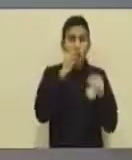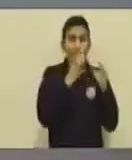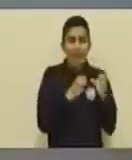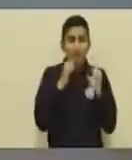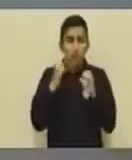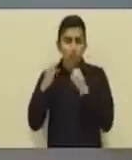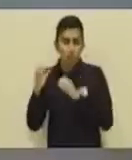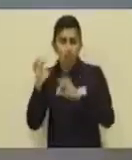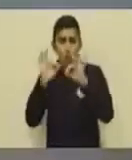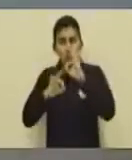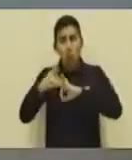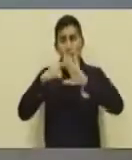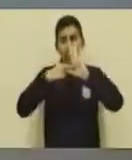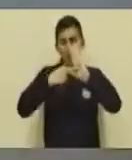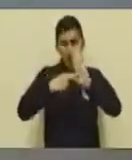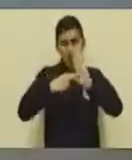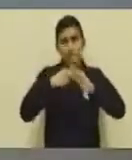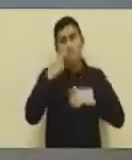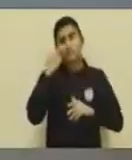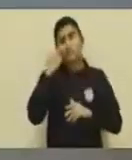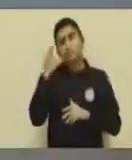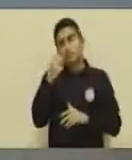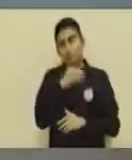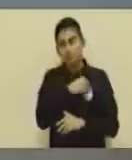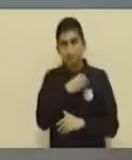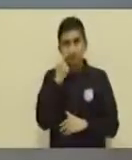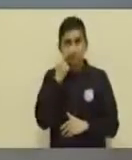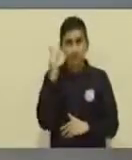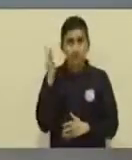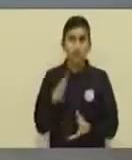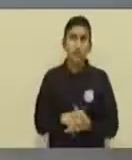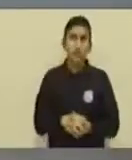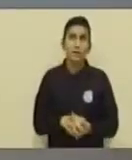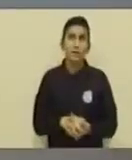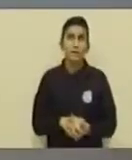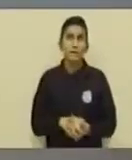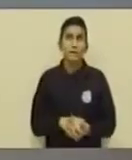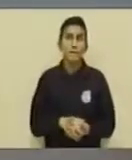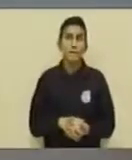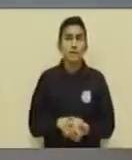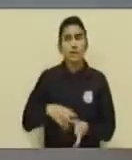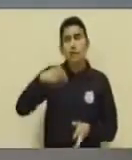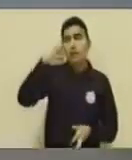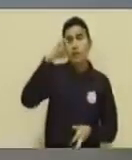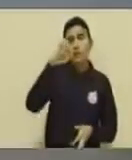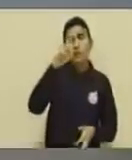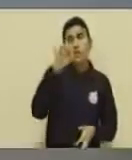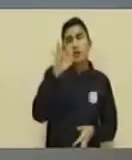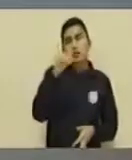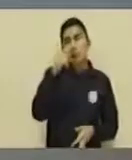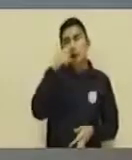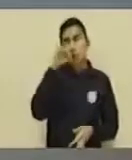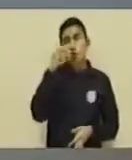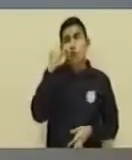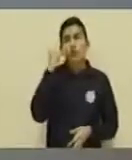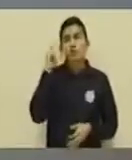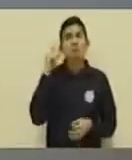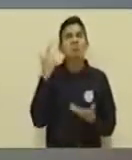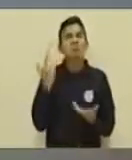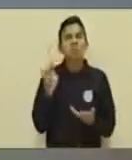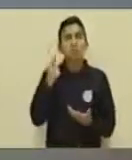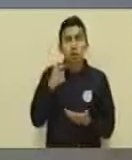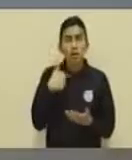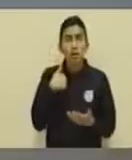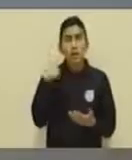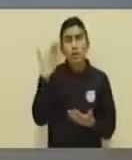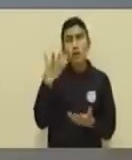su estructura o representación isotópica, aquí tenemos su peso atómico y su número atómico. Este